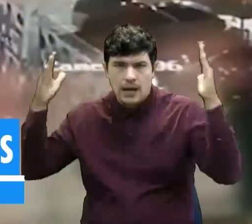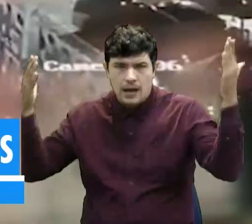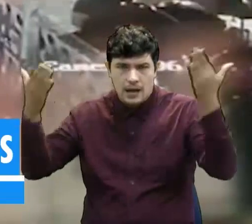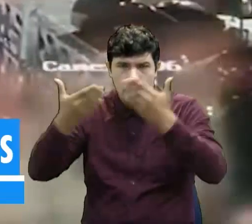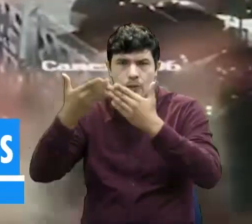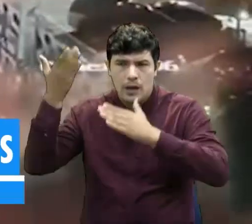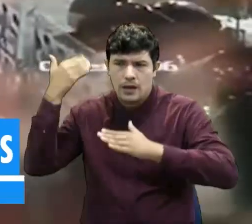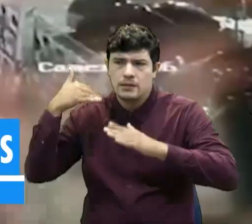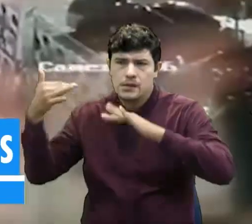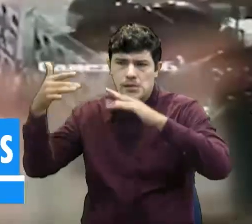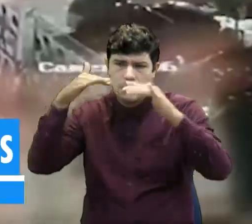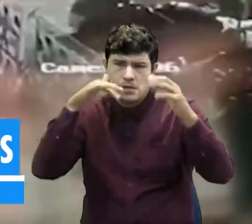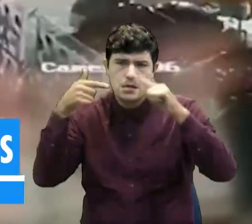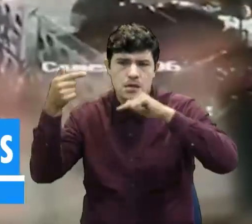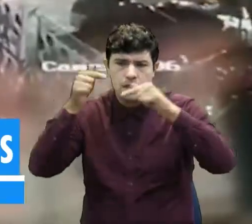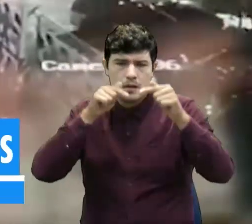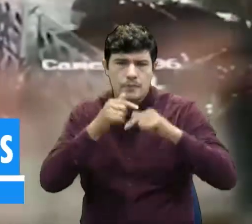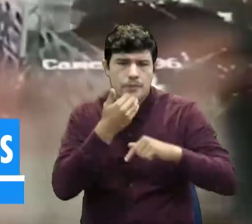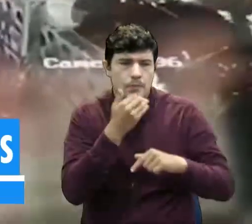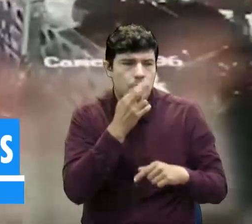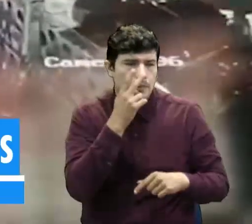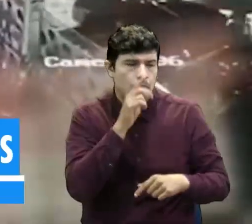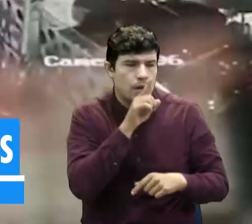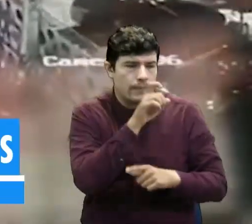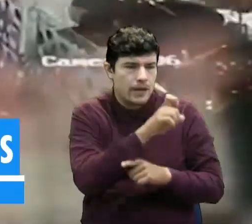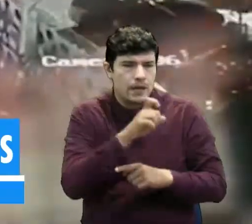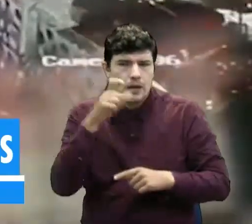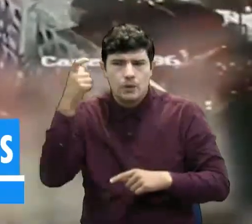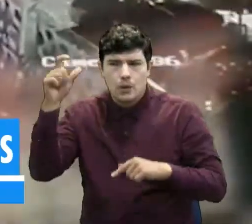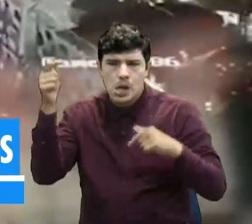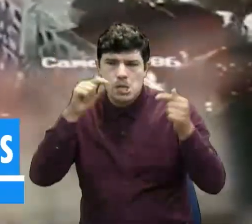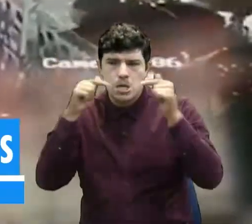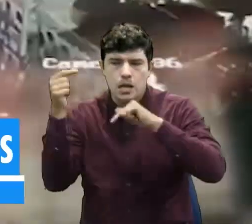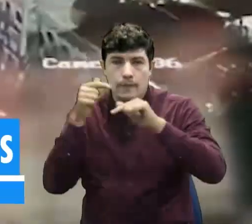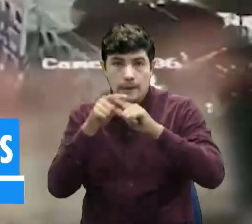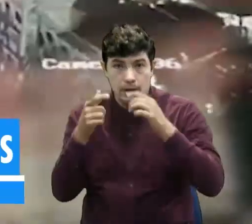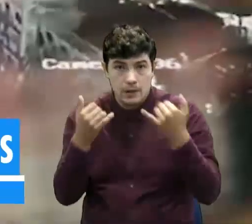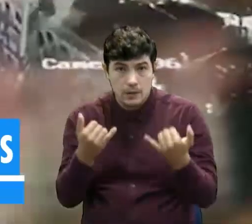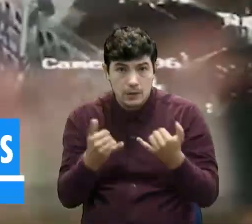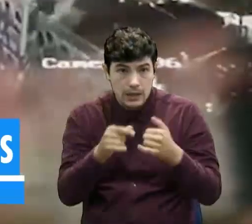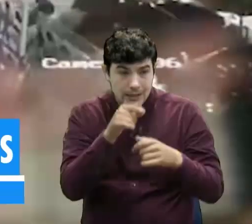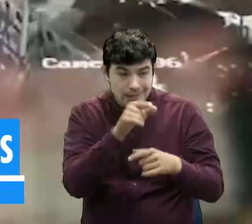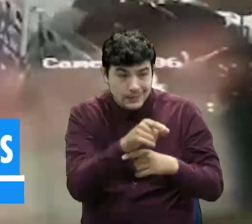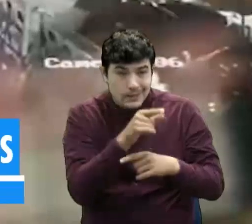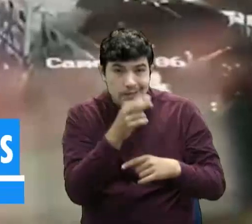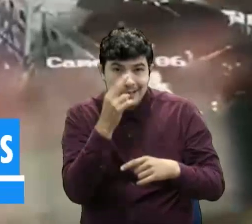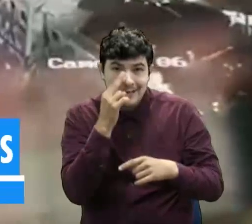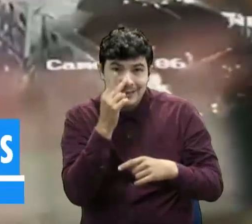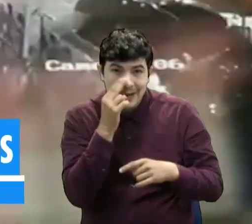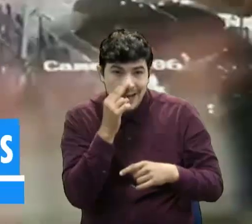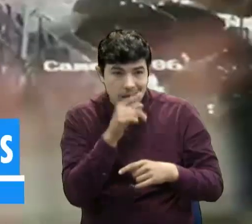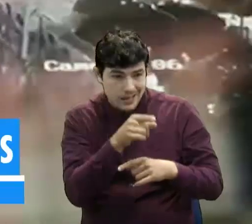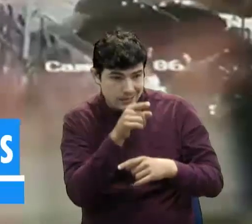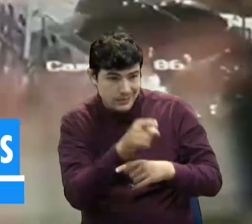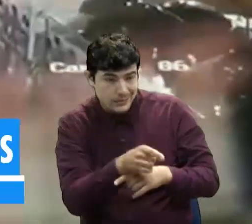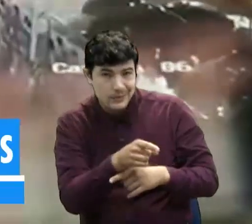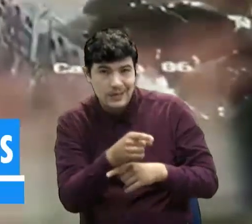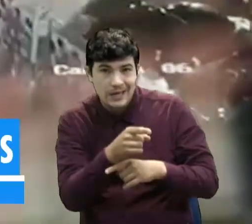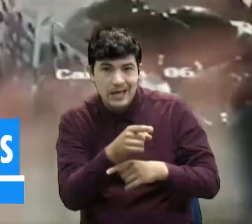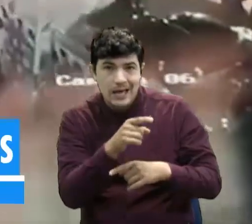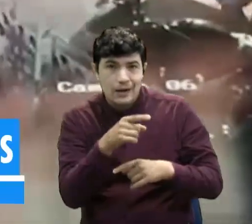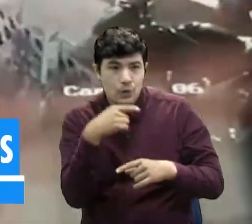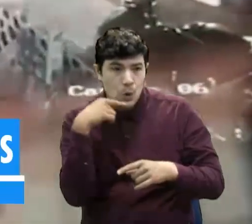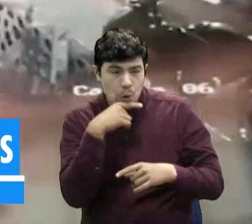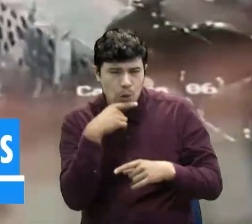habrían enfrentado hinchas del Bucaramanga con el Cúcuta, pero en este, de esa misma modalidad, no. Y hoy